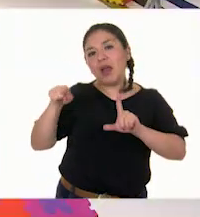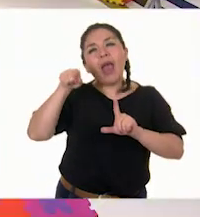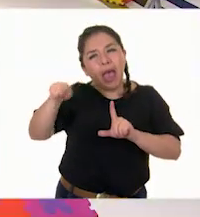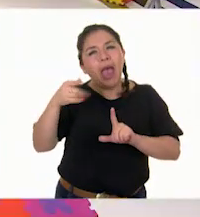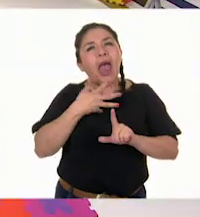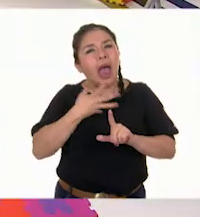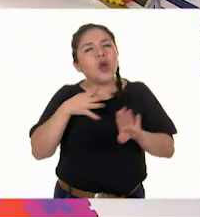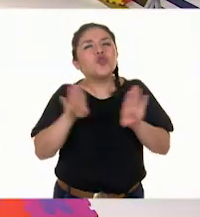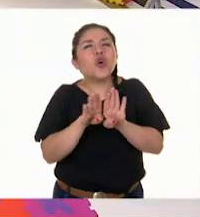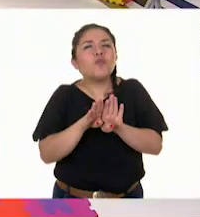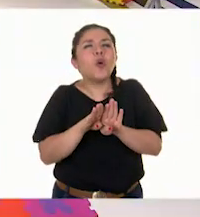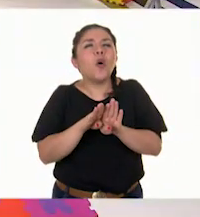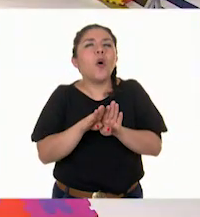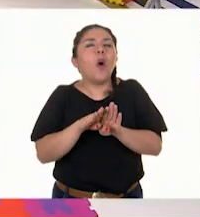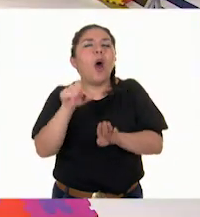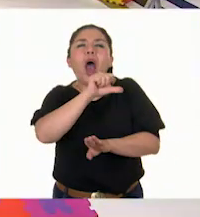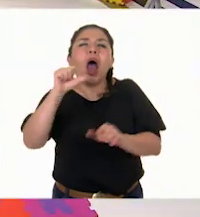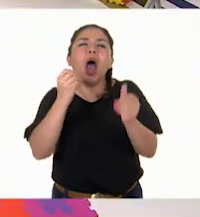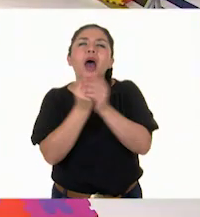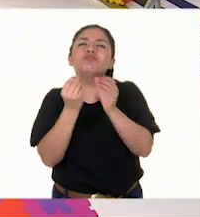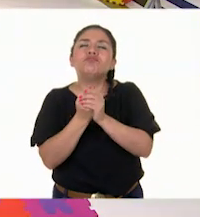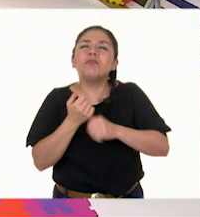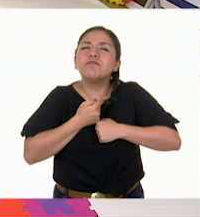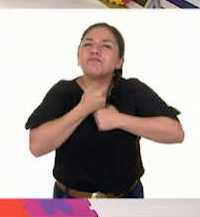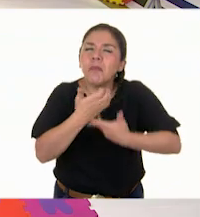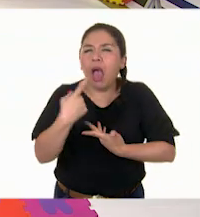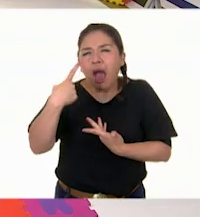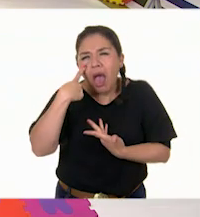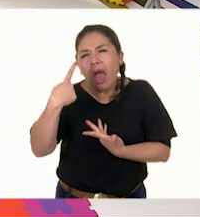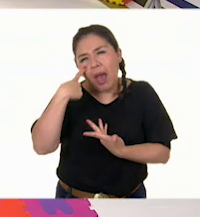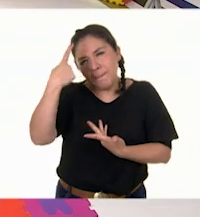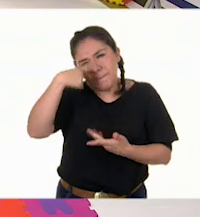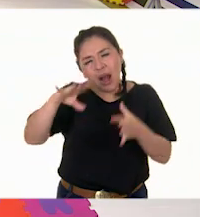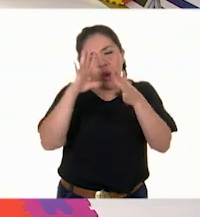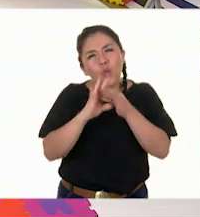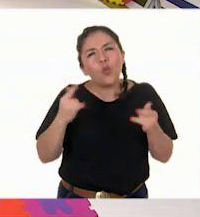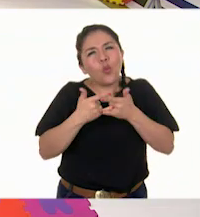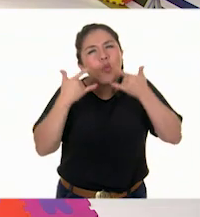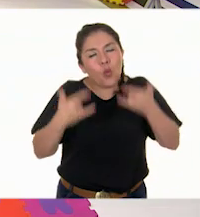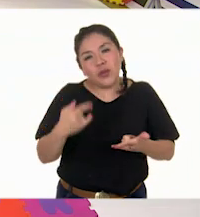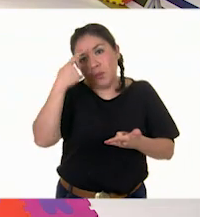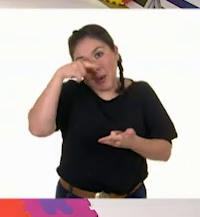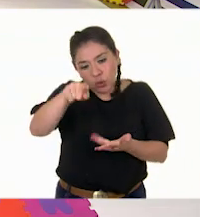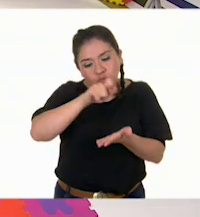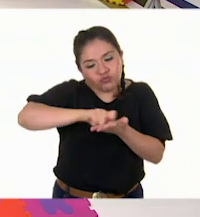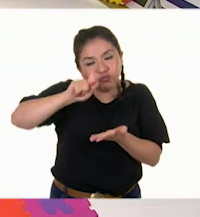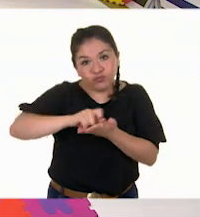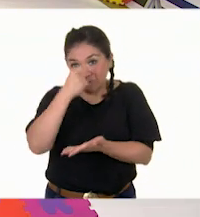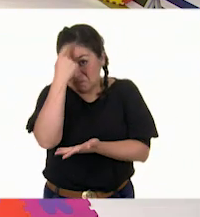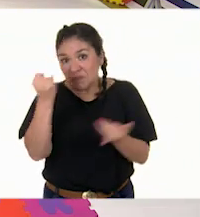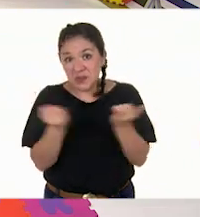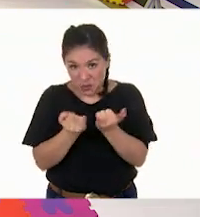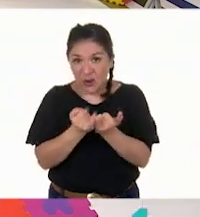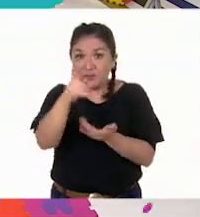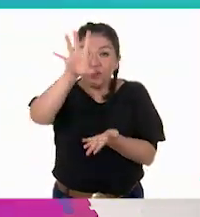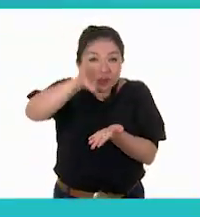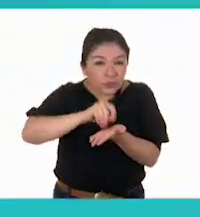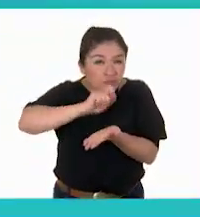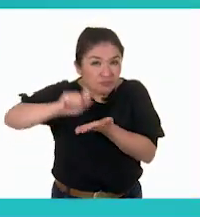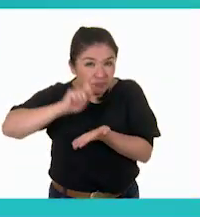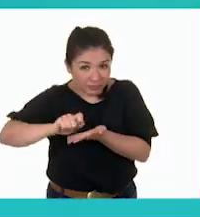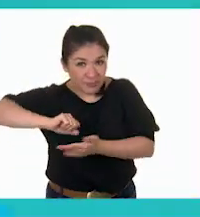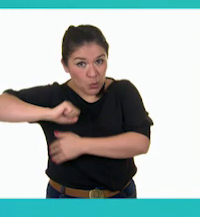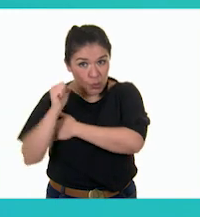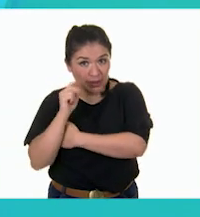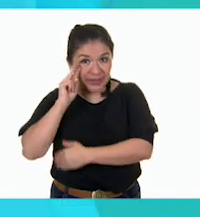ver algunas expresiones que son muy, muy típicas y las podemos utilizar en nuestro cuento. Así que vayan tomando nota ustedes, niñas y niños,